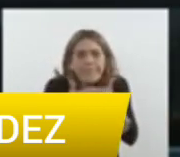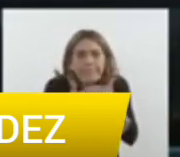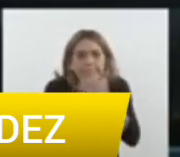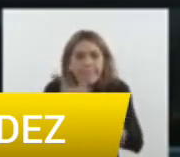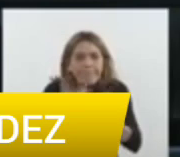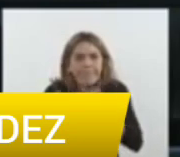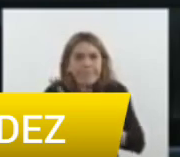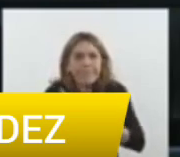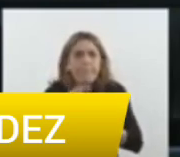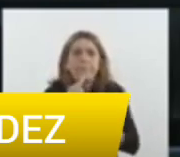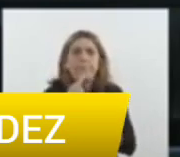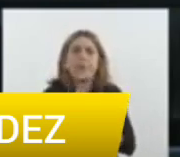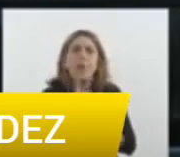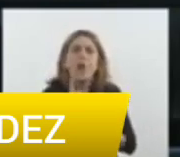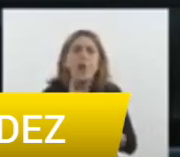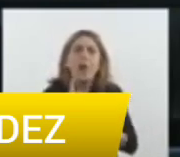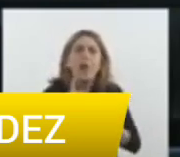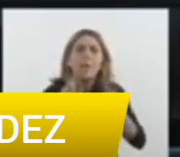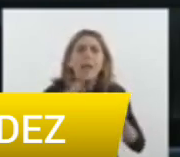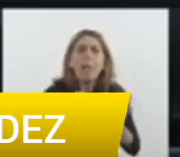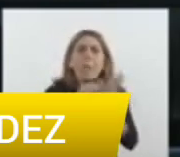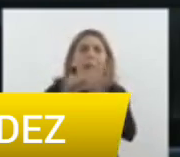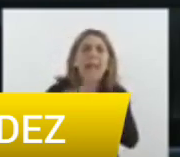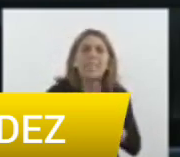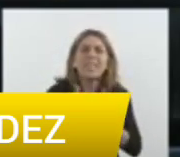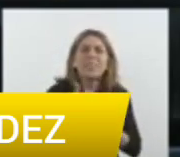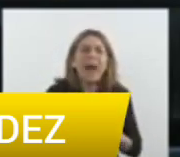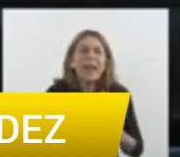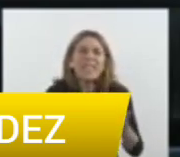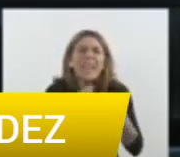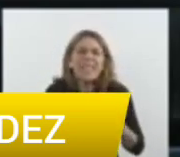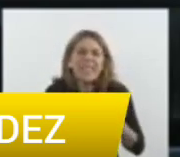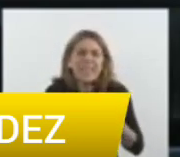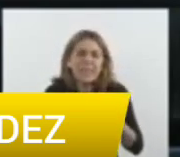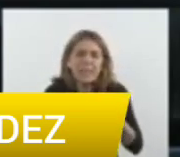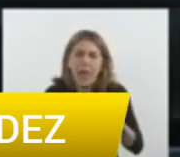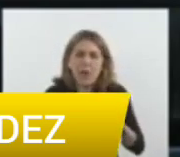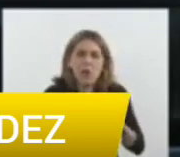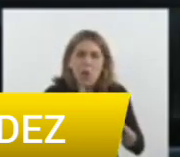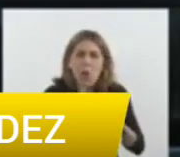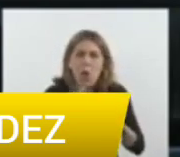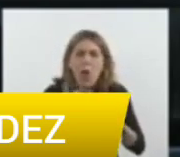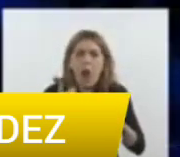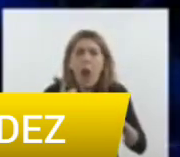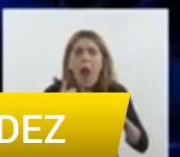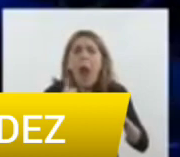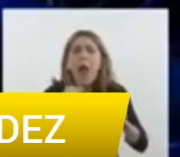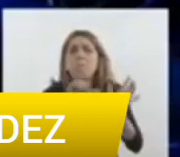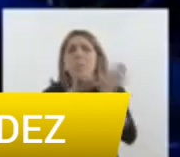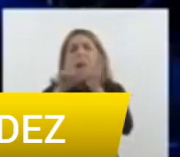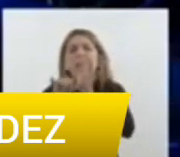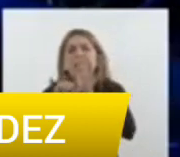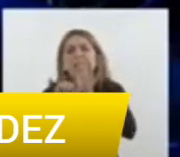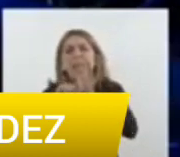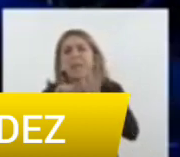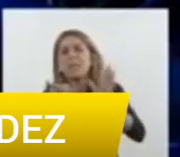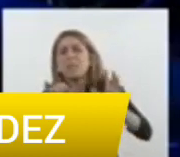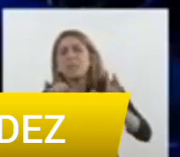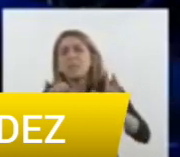del mundo de los países más necesitados, hablo también de esos países de renta media entre los que está la